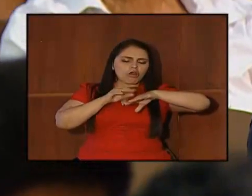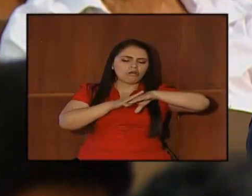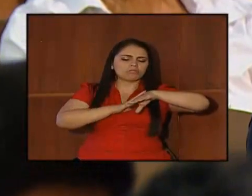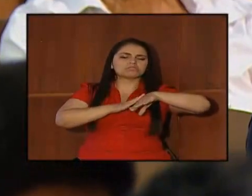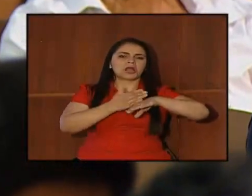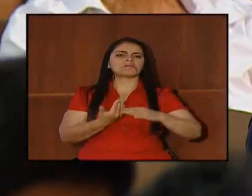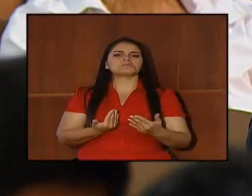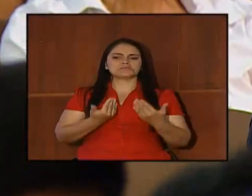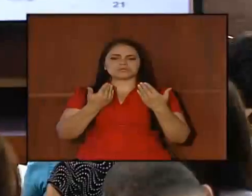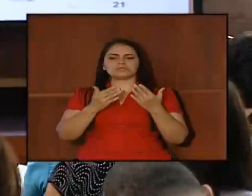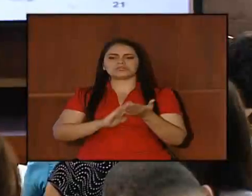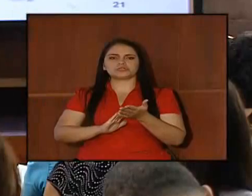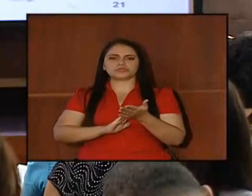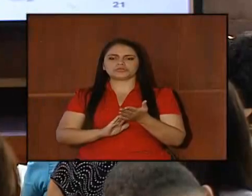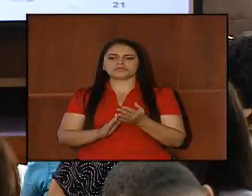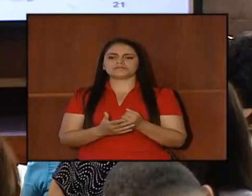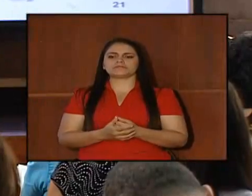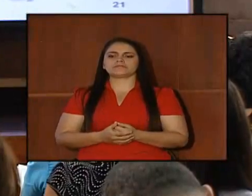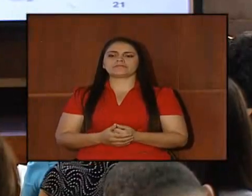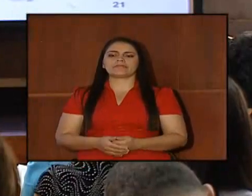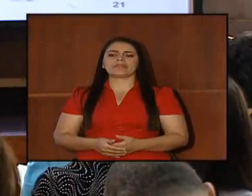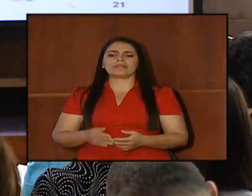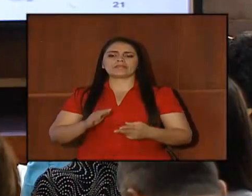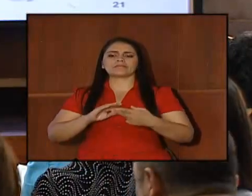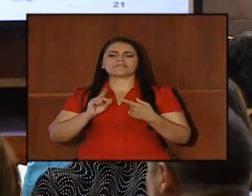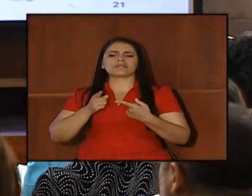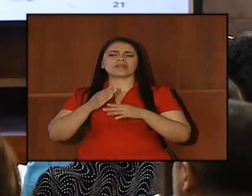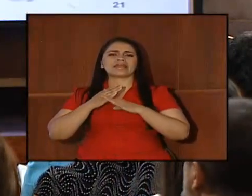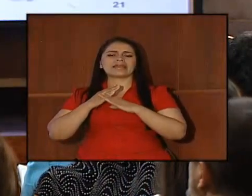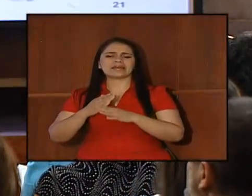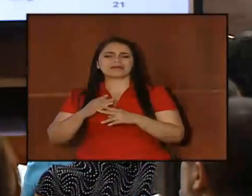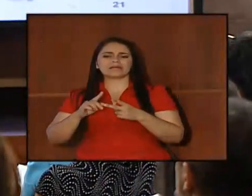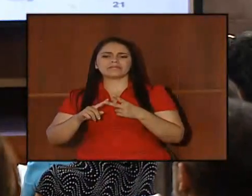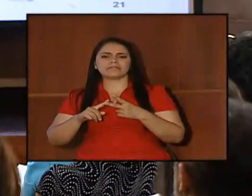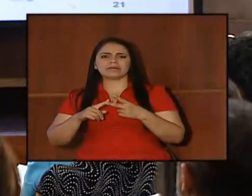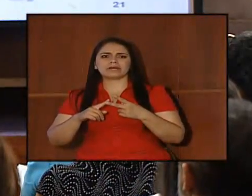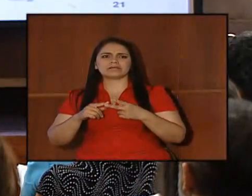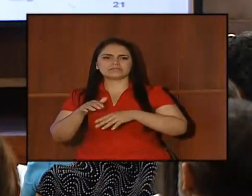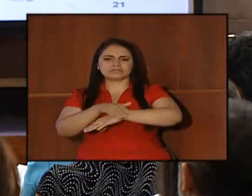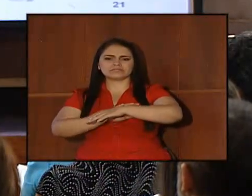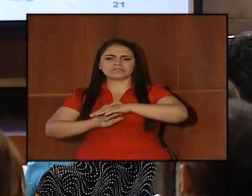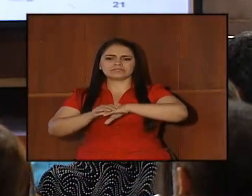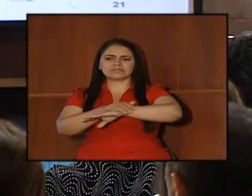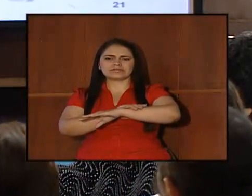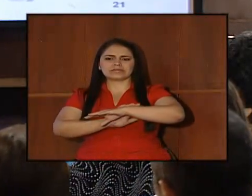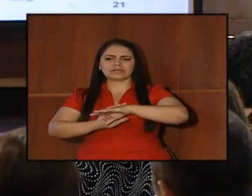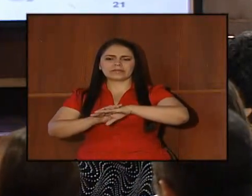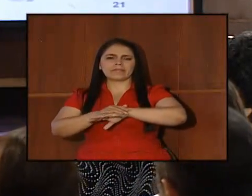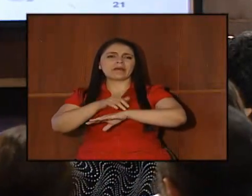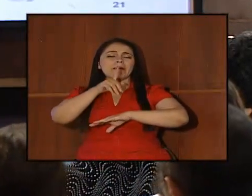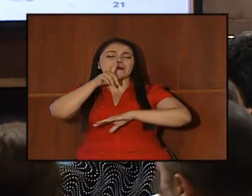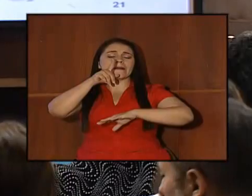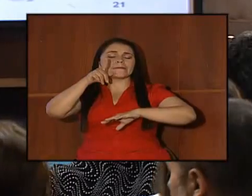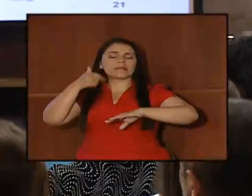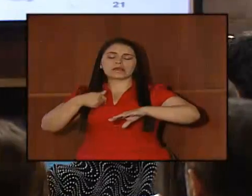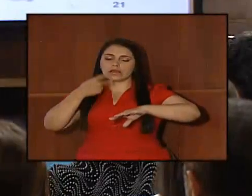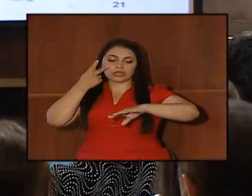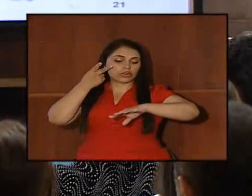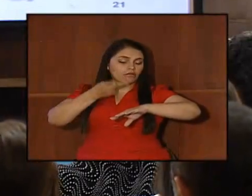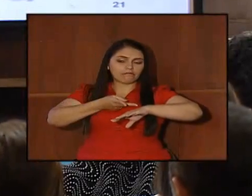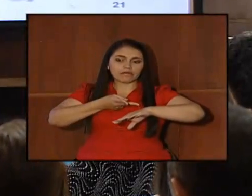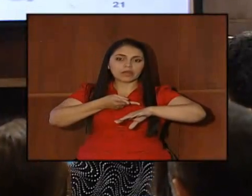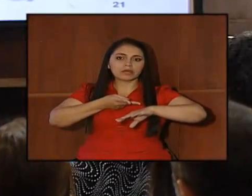mejore. Debemos evitar usar cremas y apósitos que impidan ver la piel. Si usted echa una caparazón blanca en la piel y usted ahí no puede ver si